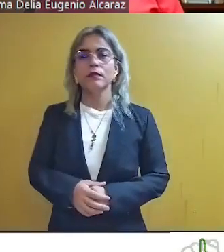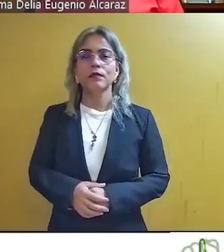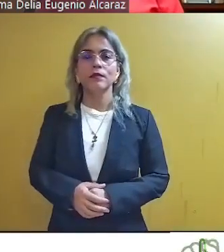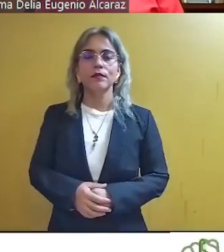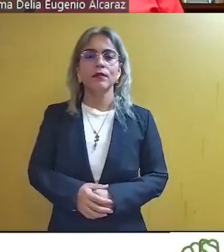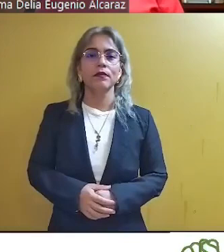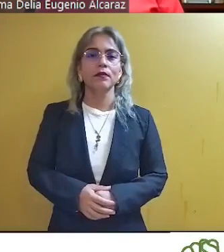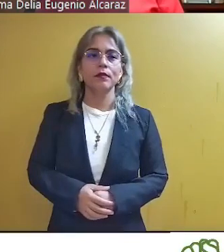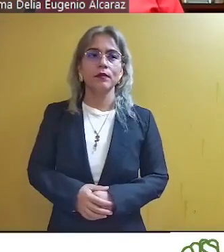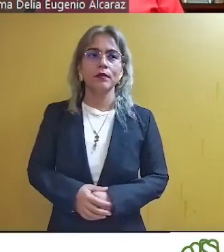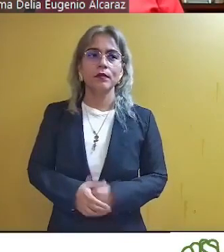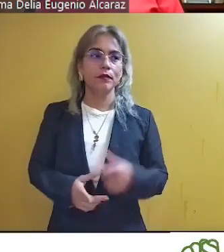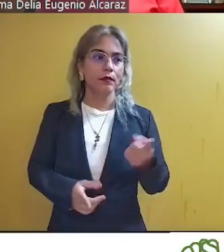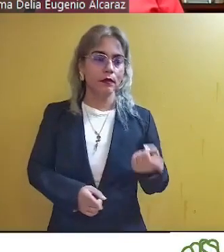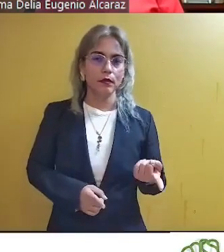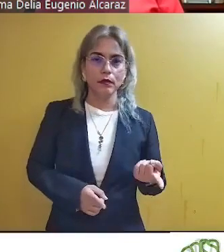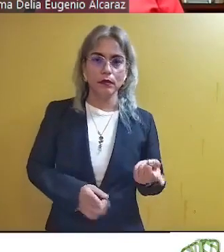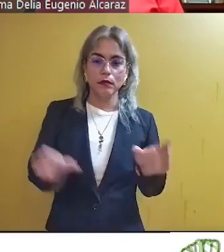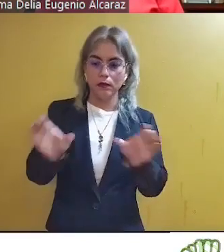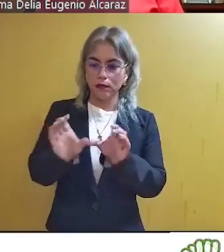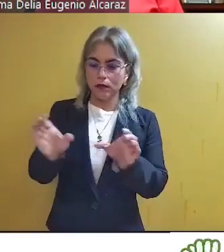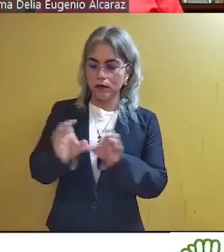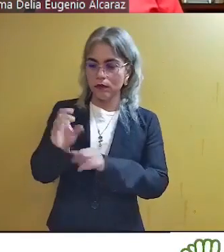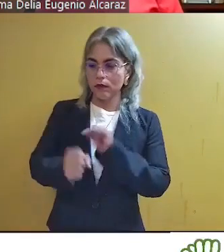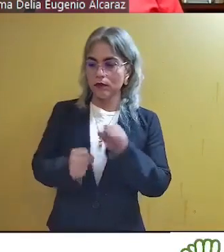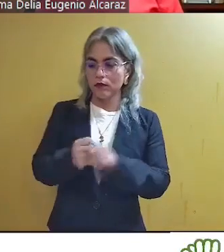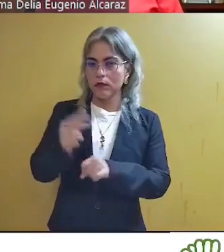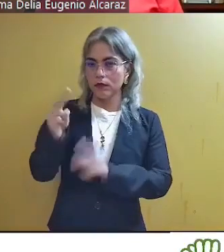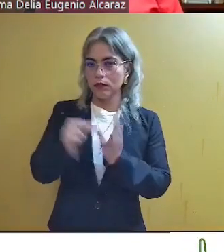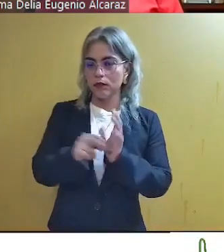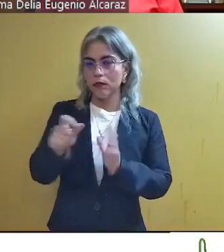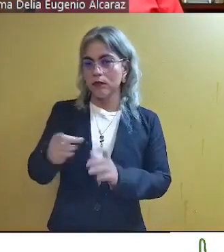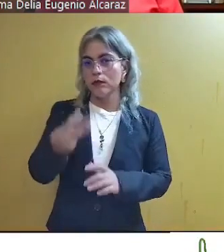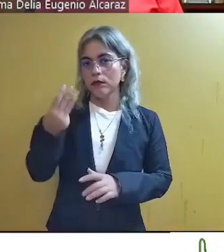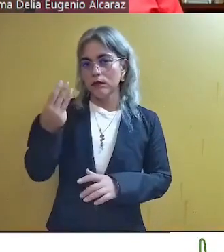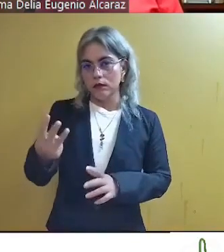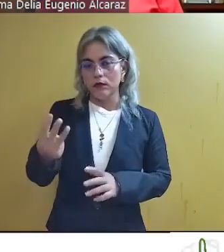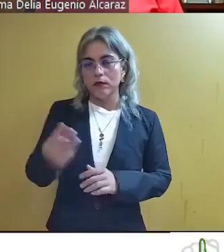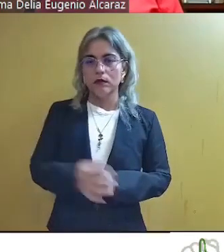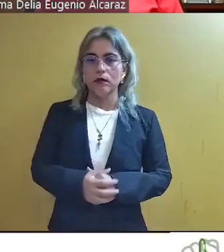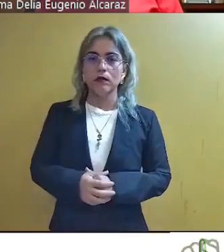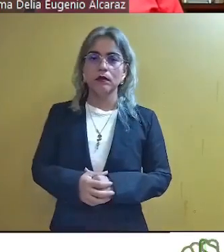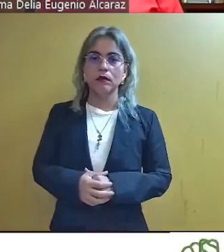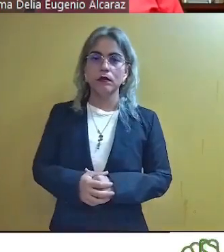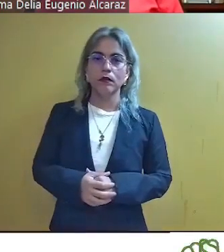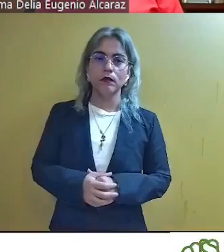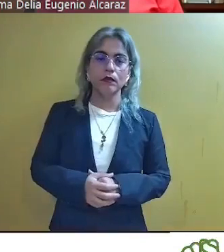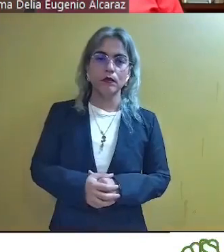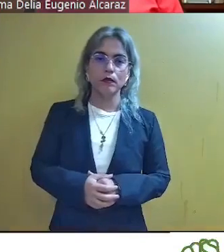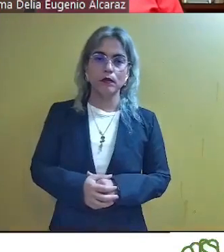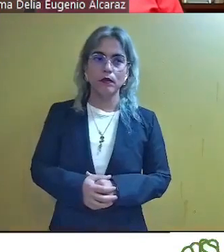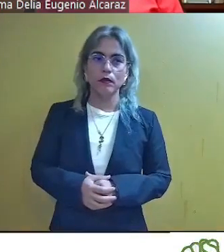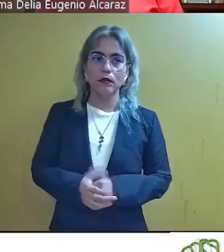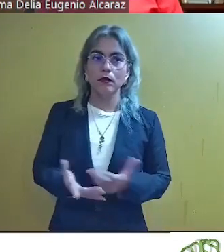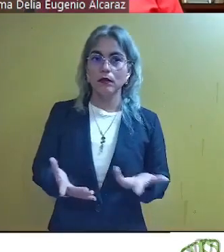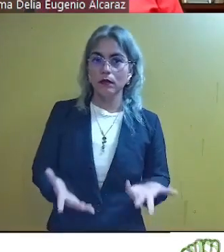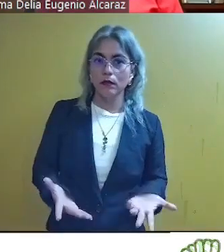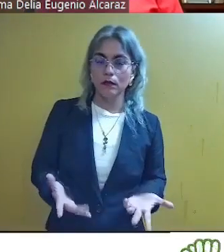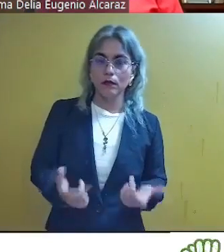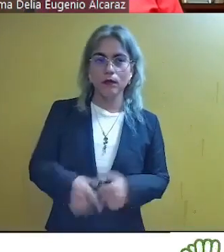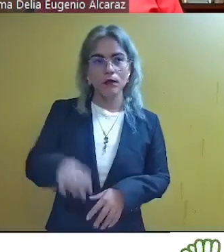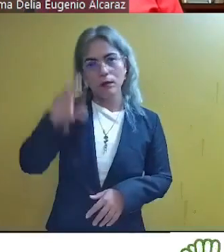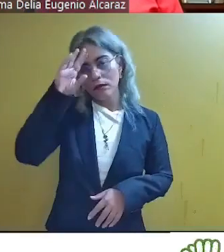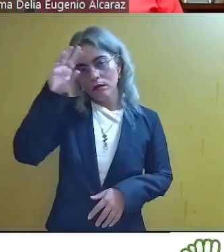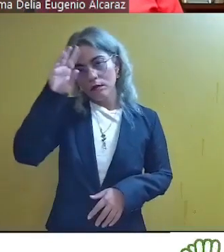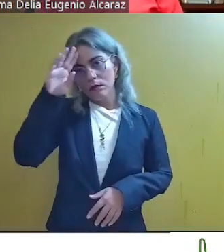la causa de no haber participado en la convocatoria de 2023, como propone la actora, no era posible que mediante interpretación lo impidiera el Consejo General